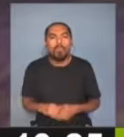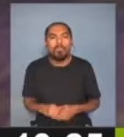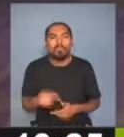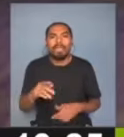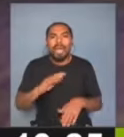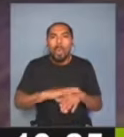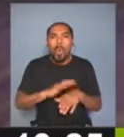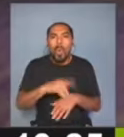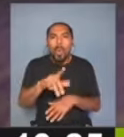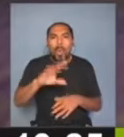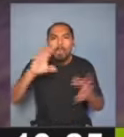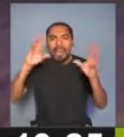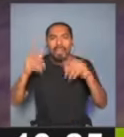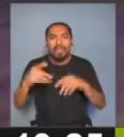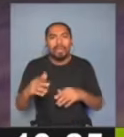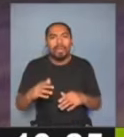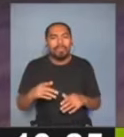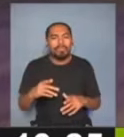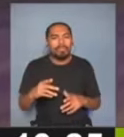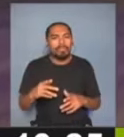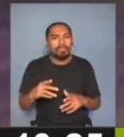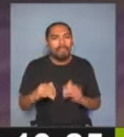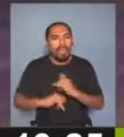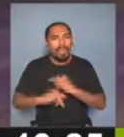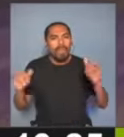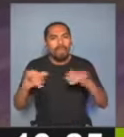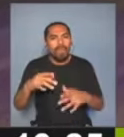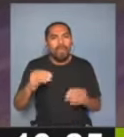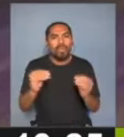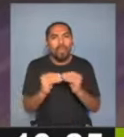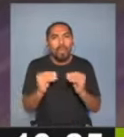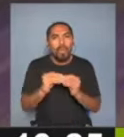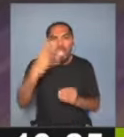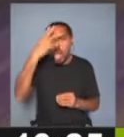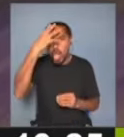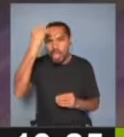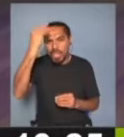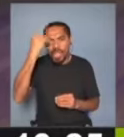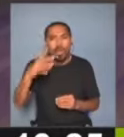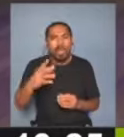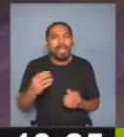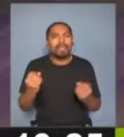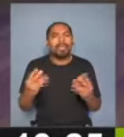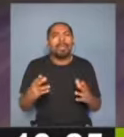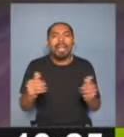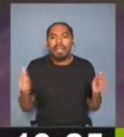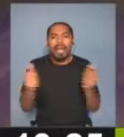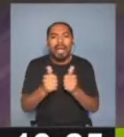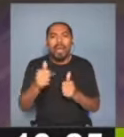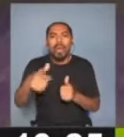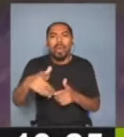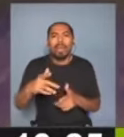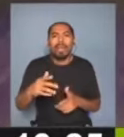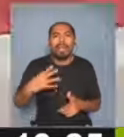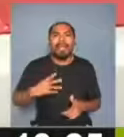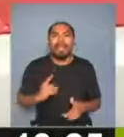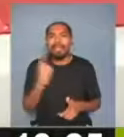actualizamos la información con Nicolás pisas que se encuentran con el director de emergencia Cómo estás Nico buenas